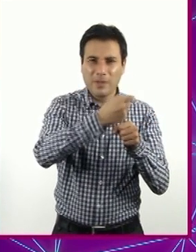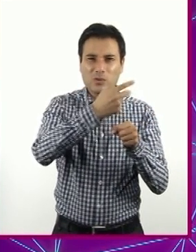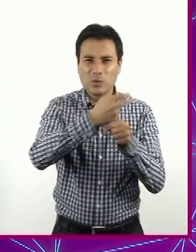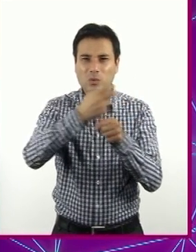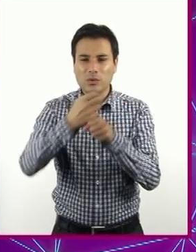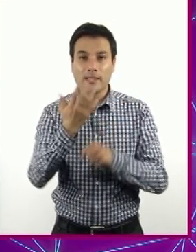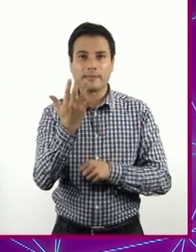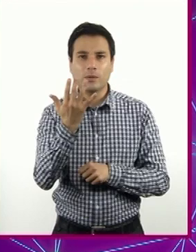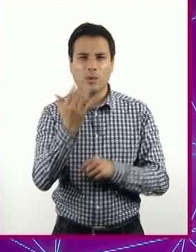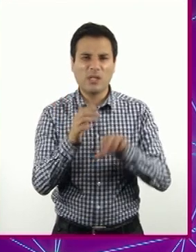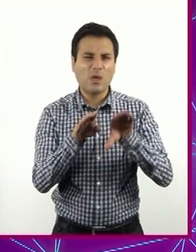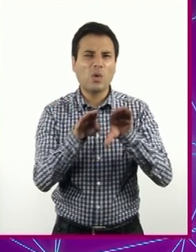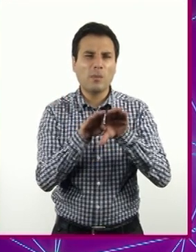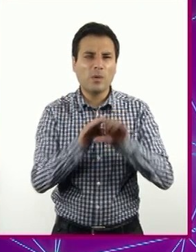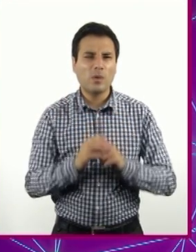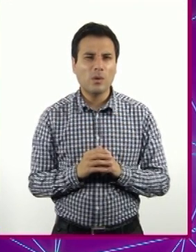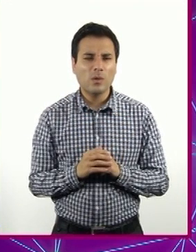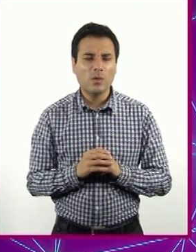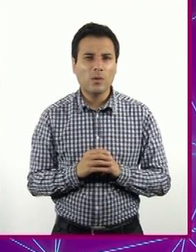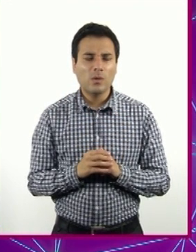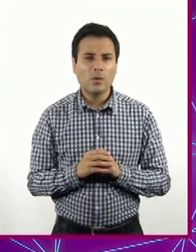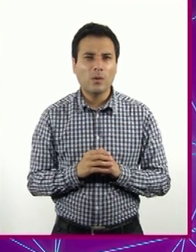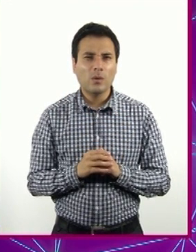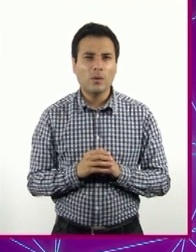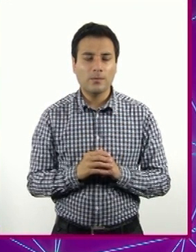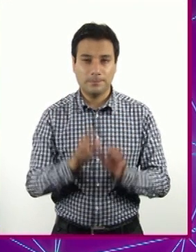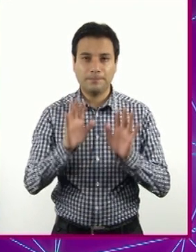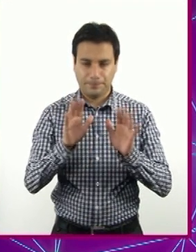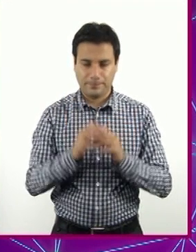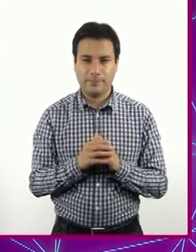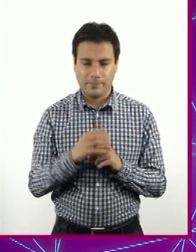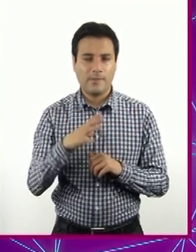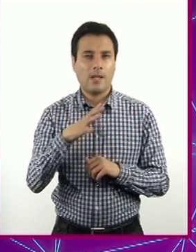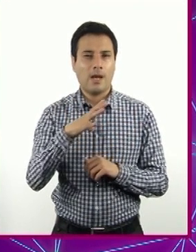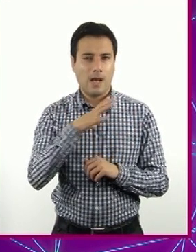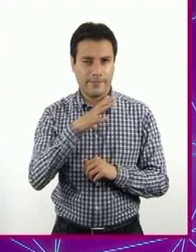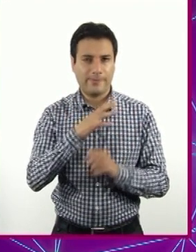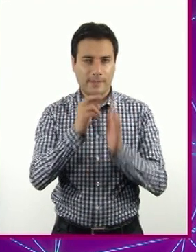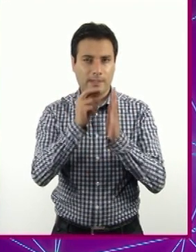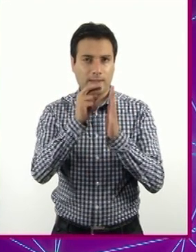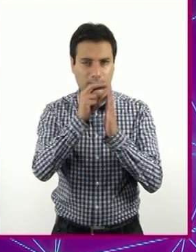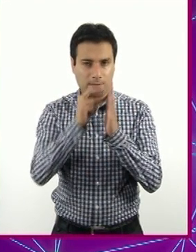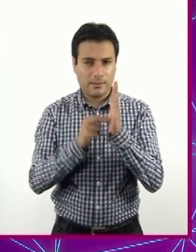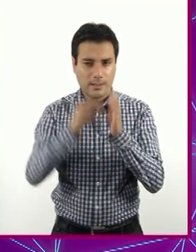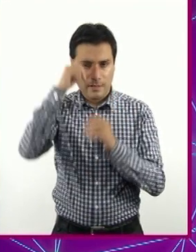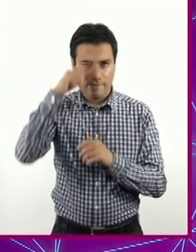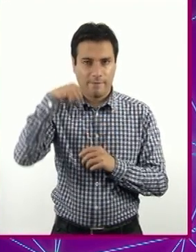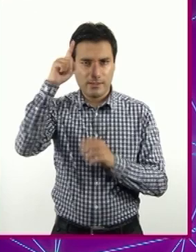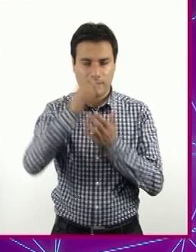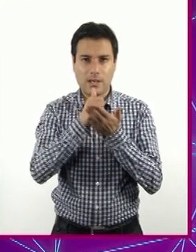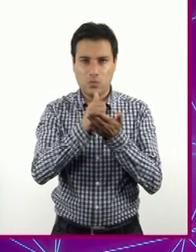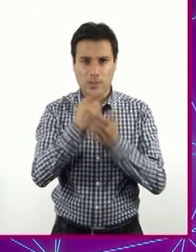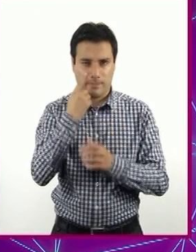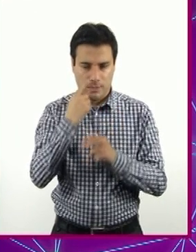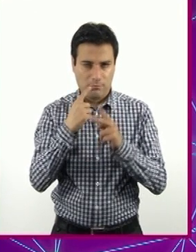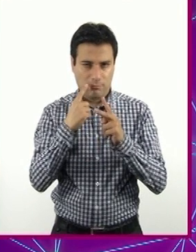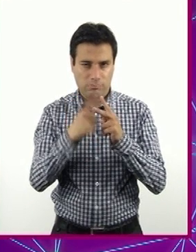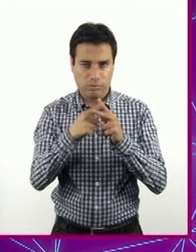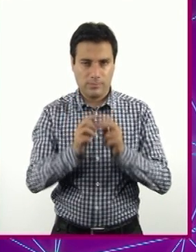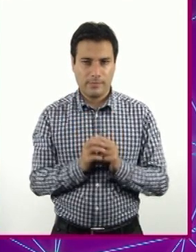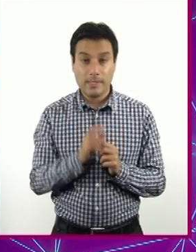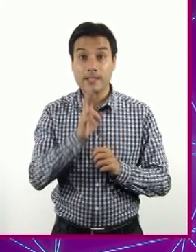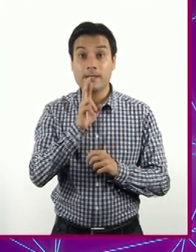hacerlo del modo anterior. Sin embargo, podemos encontrar una expresión algebraica general que